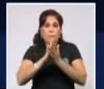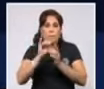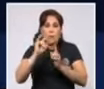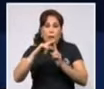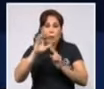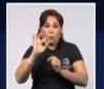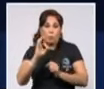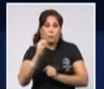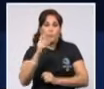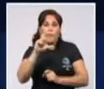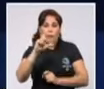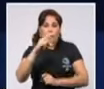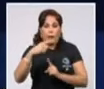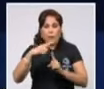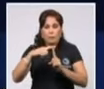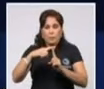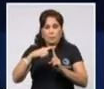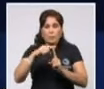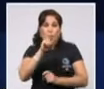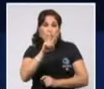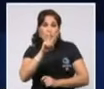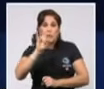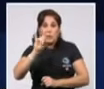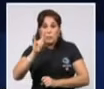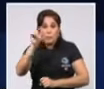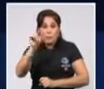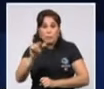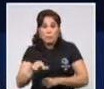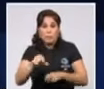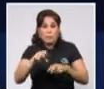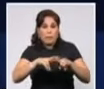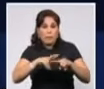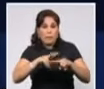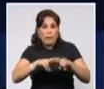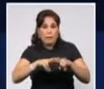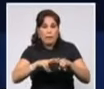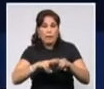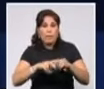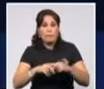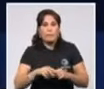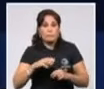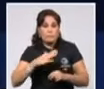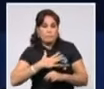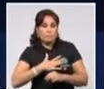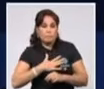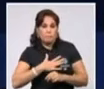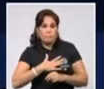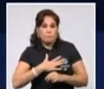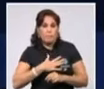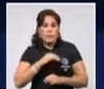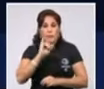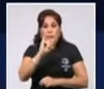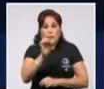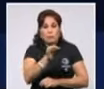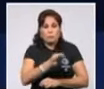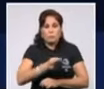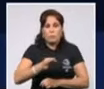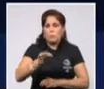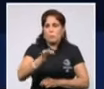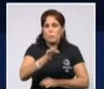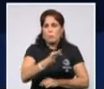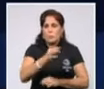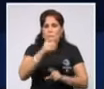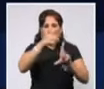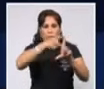Los 29 casos confirmados de La Habana, pertenecen 6 al municipio de